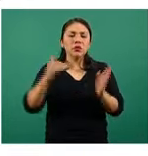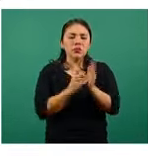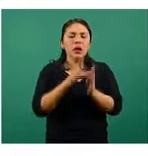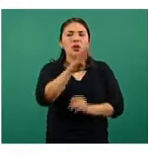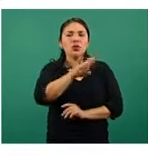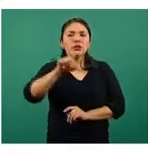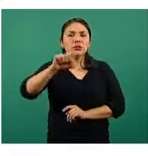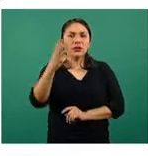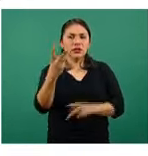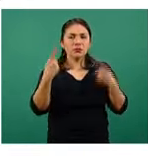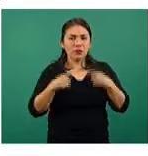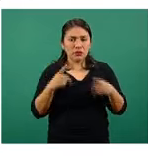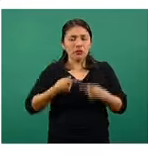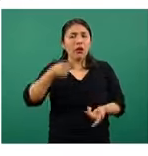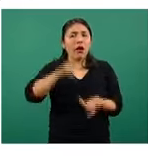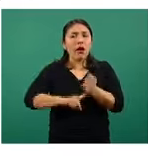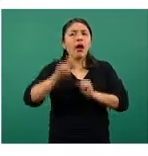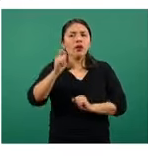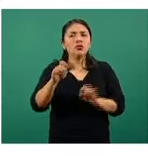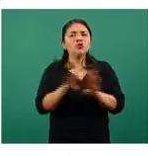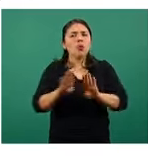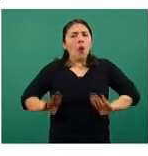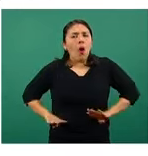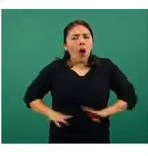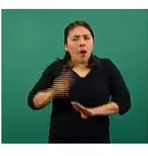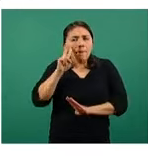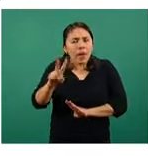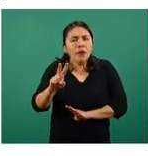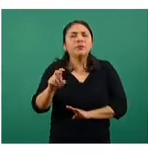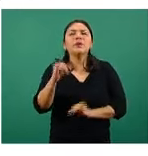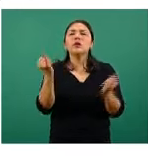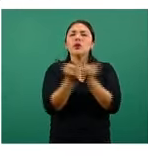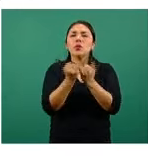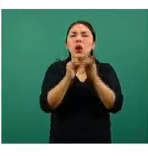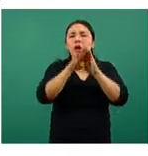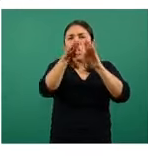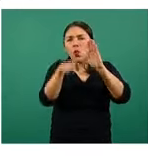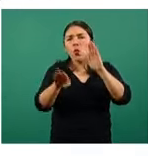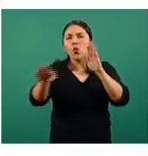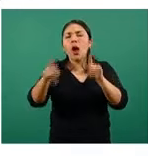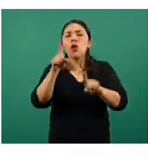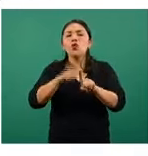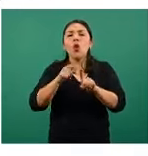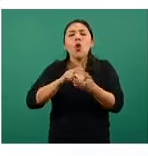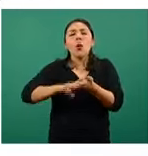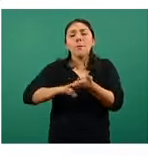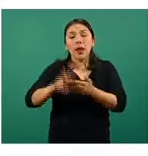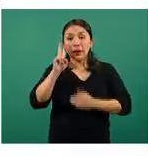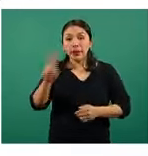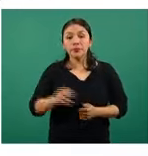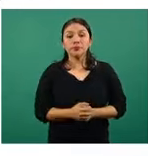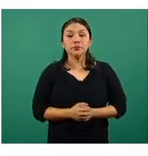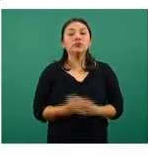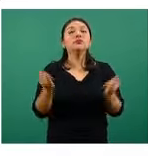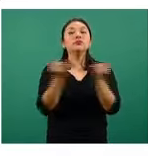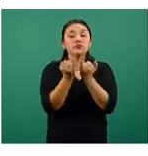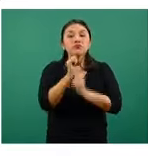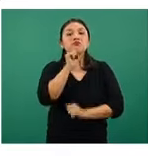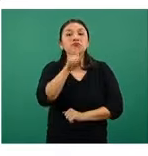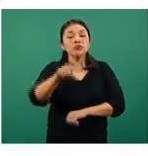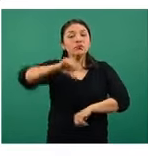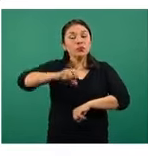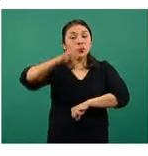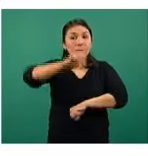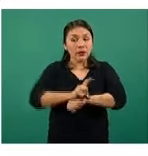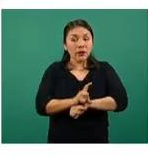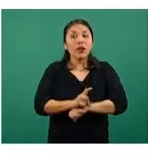1.555.000 y están representados su comportamiento también en la curva, decíamos, de color verde. Así también para el día